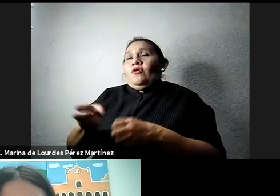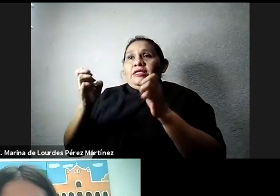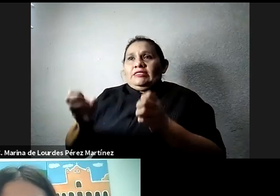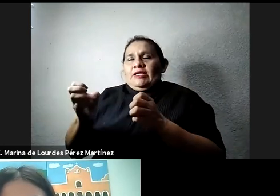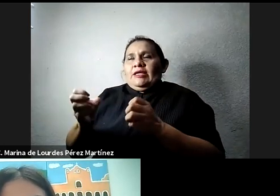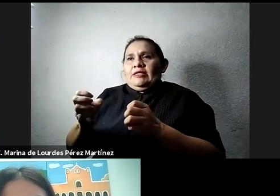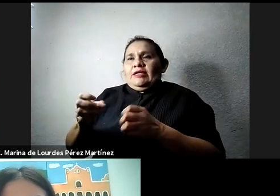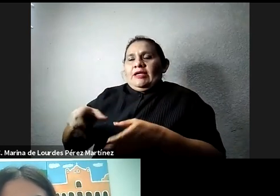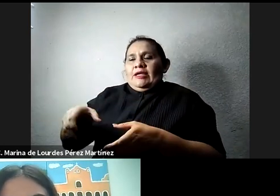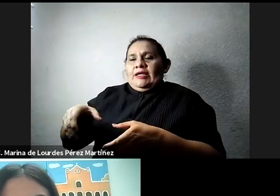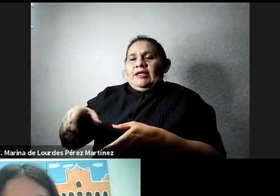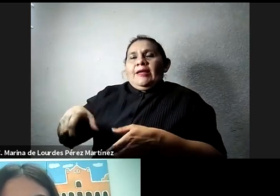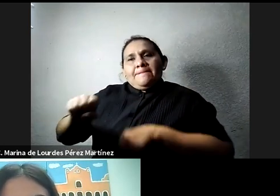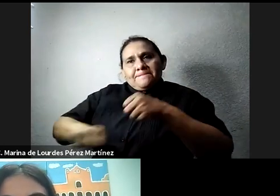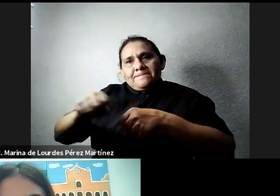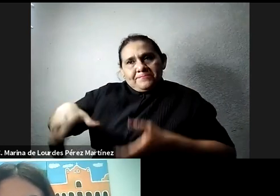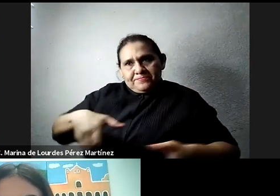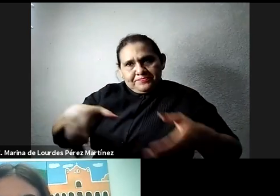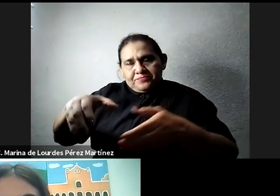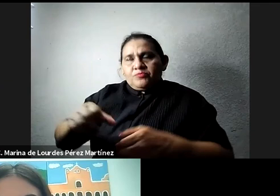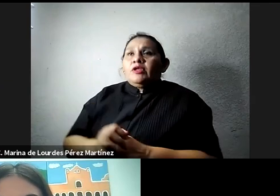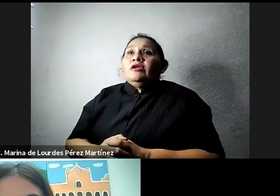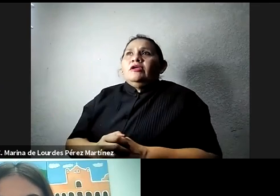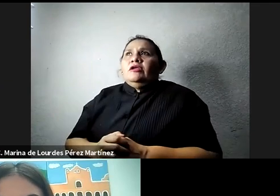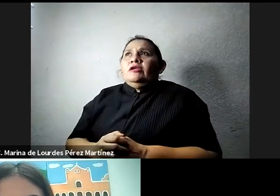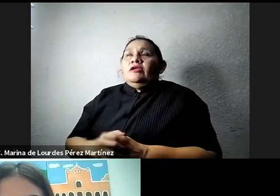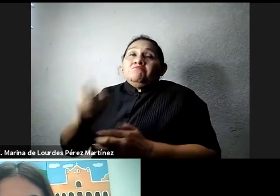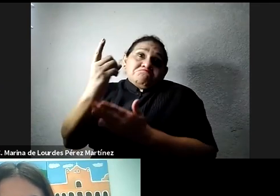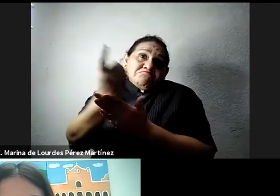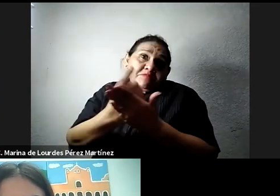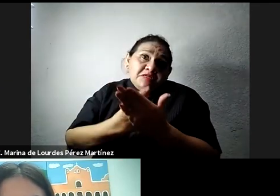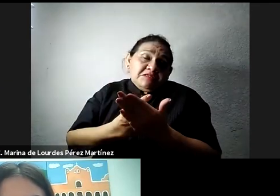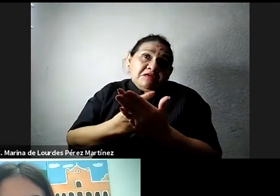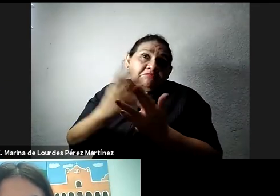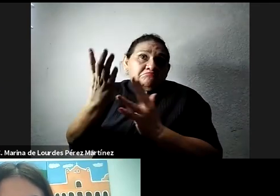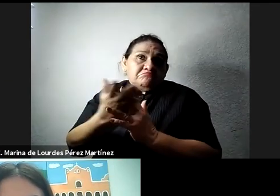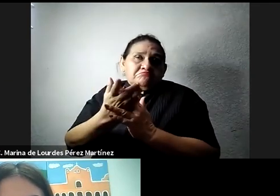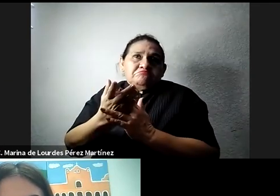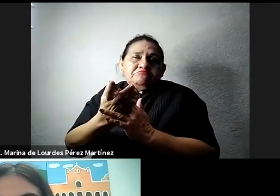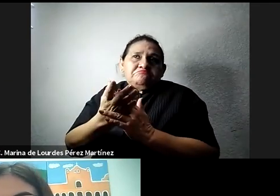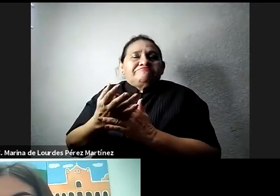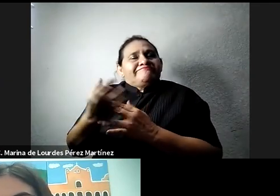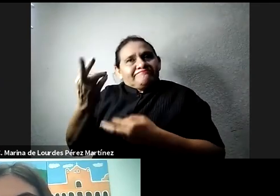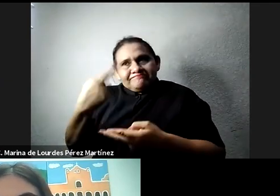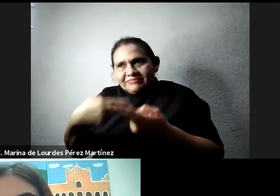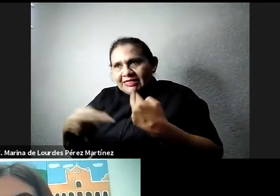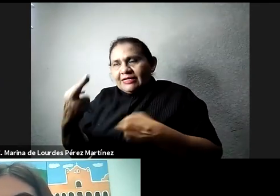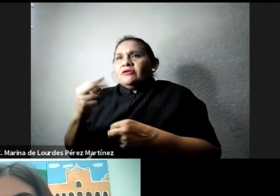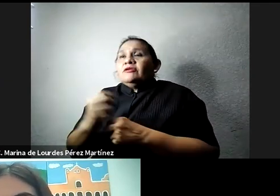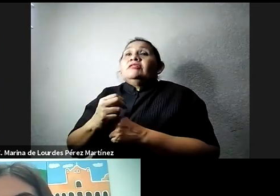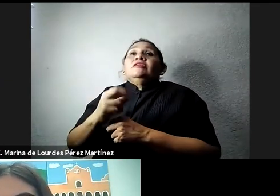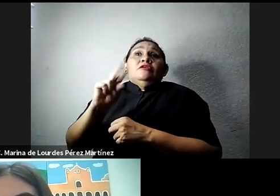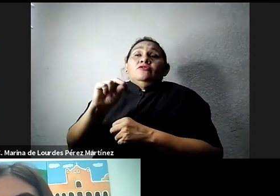parte del diseño, ¿no? O sea, yo creo que es, vuelvo a las redes, ¿no? O sea, tenemos que, si no le